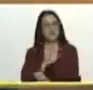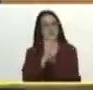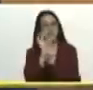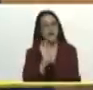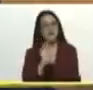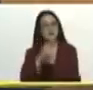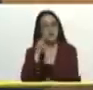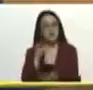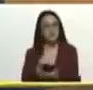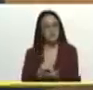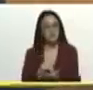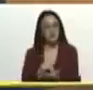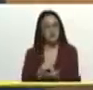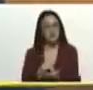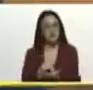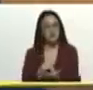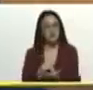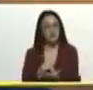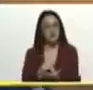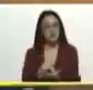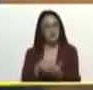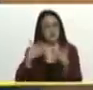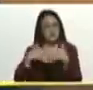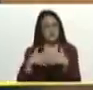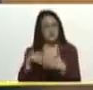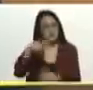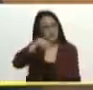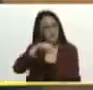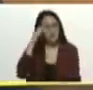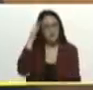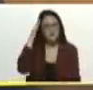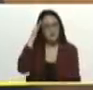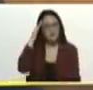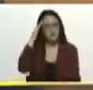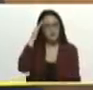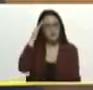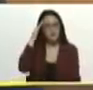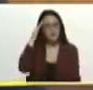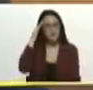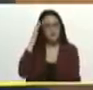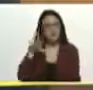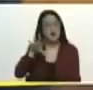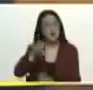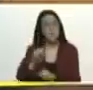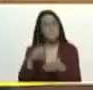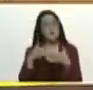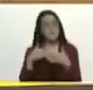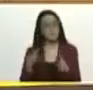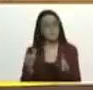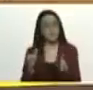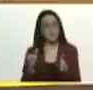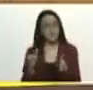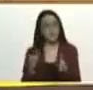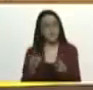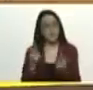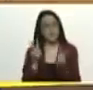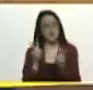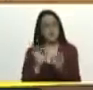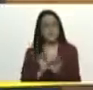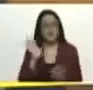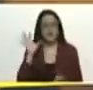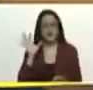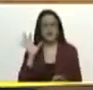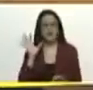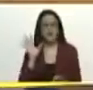de Industrias y ustedes saben que las compras públicas son un tema delicado y